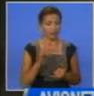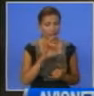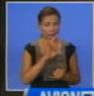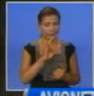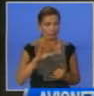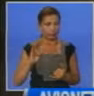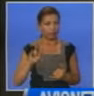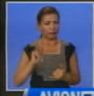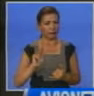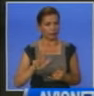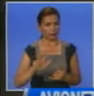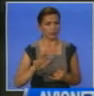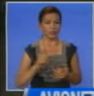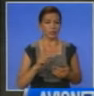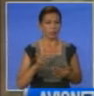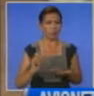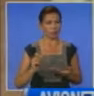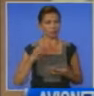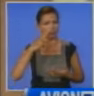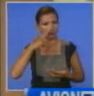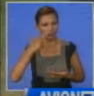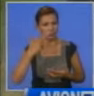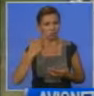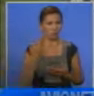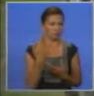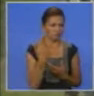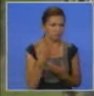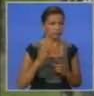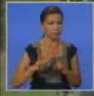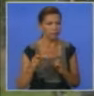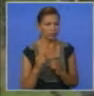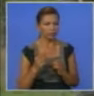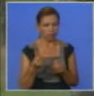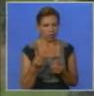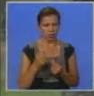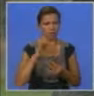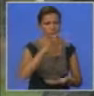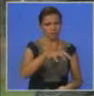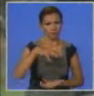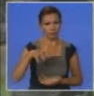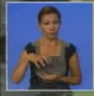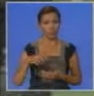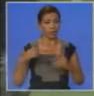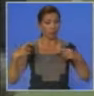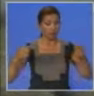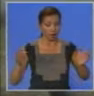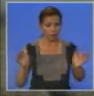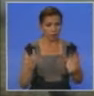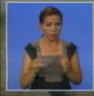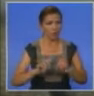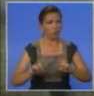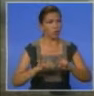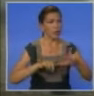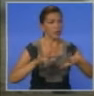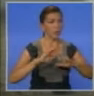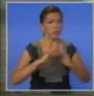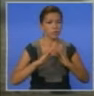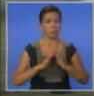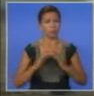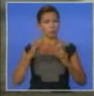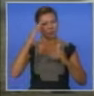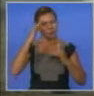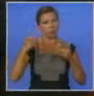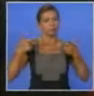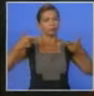cocaína, armas, vehículos y dinero decomisado. Los lugares allanados permanecen con resguardo policial, mientras se investiga si esta red